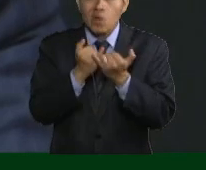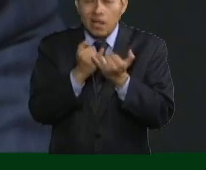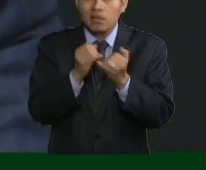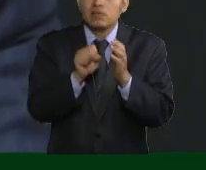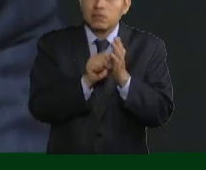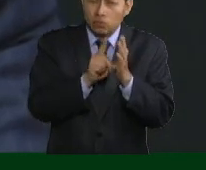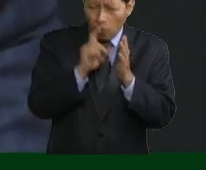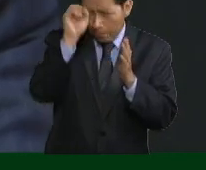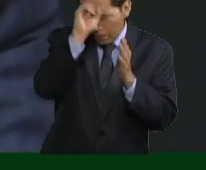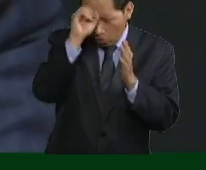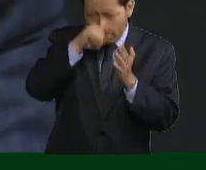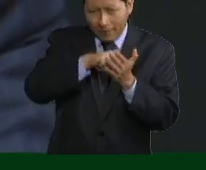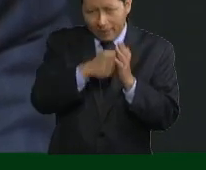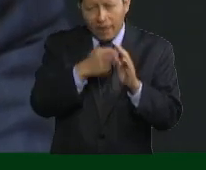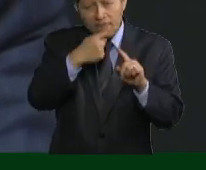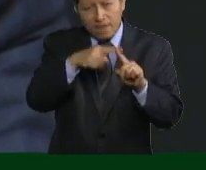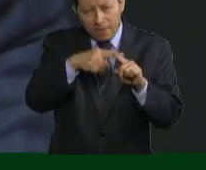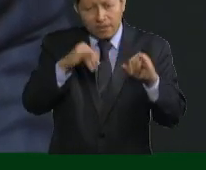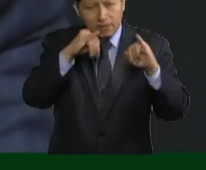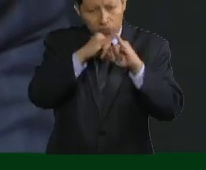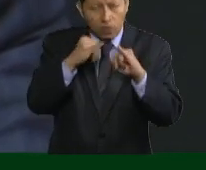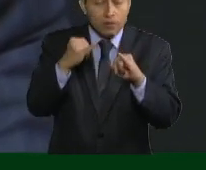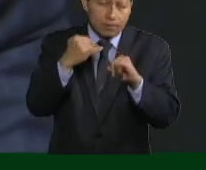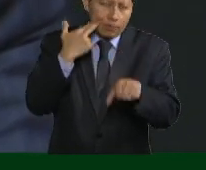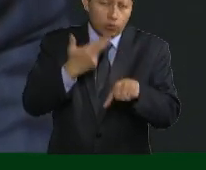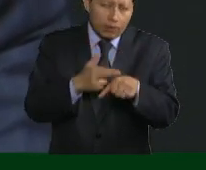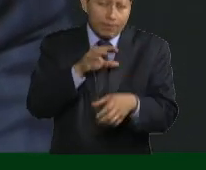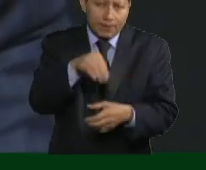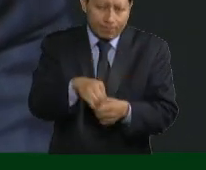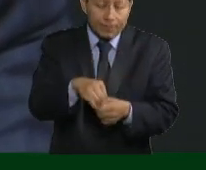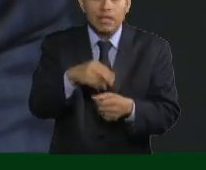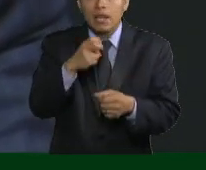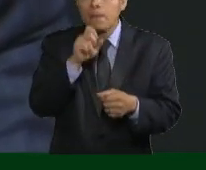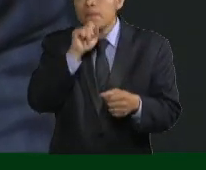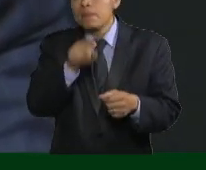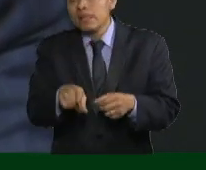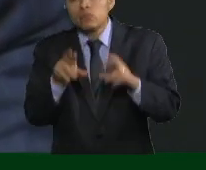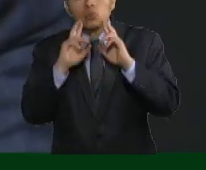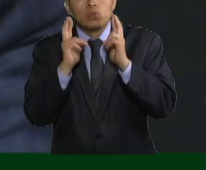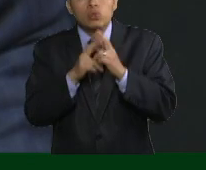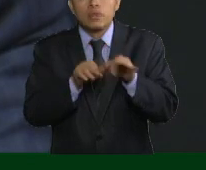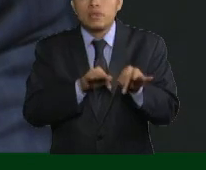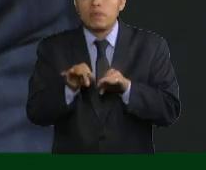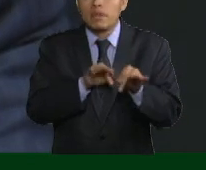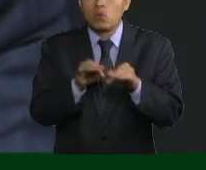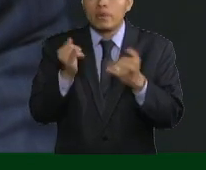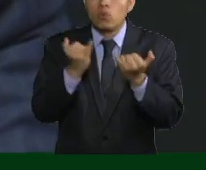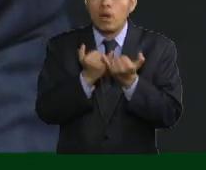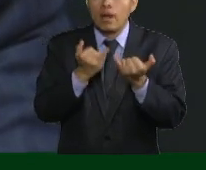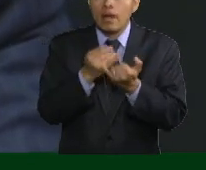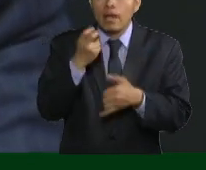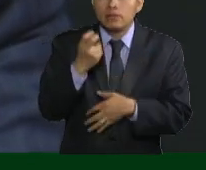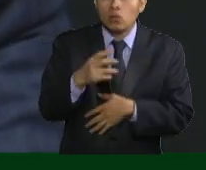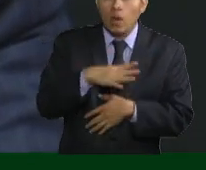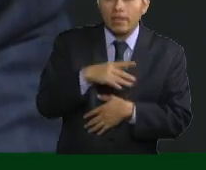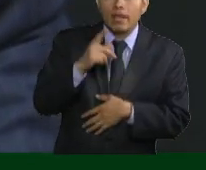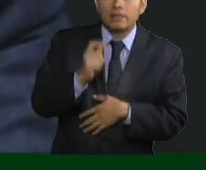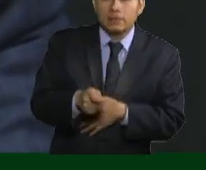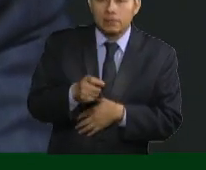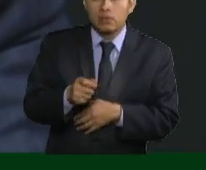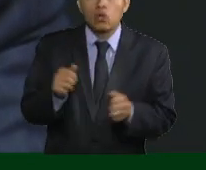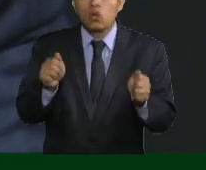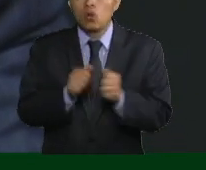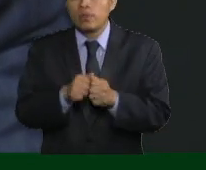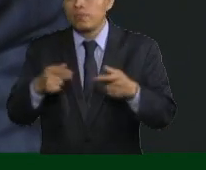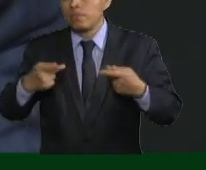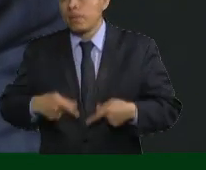opiniones técnicas de las diversas dependencias involucradas, así como reuniones de trabajo. También incluye el compartir con la